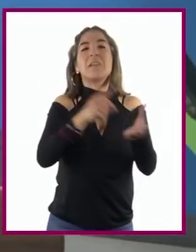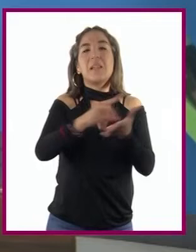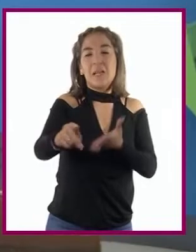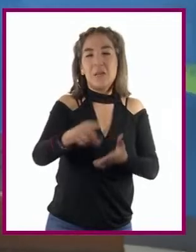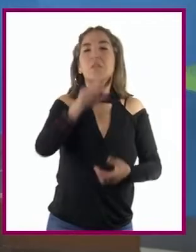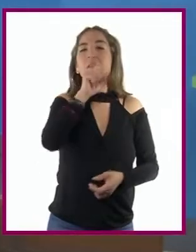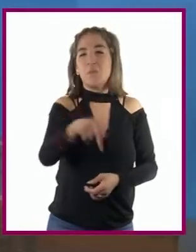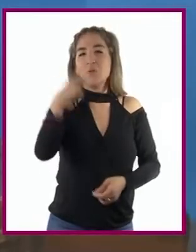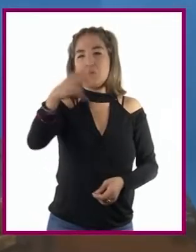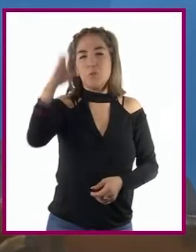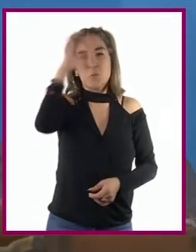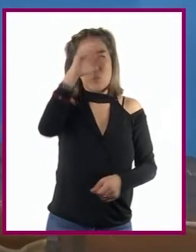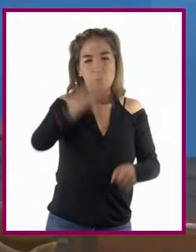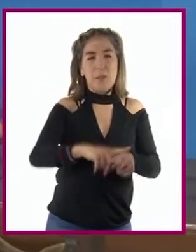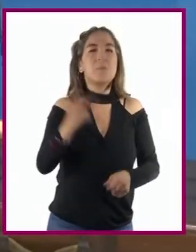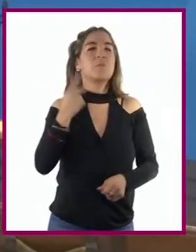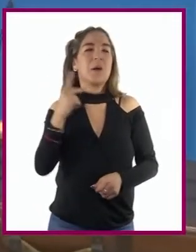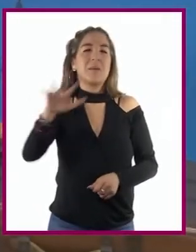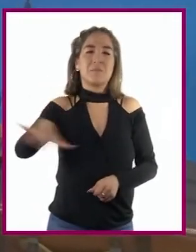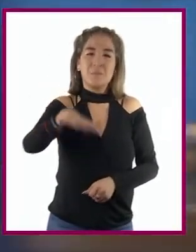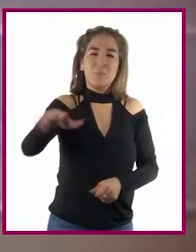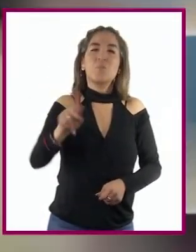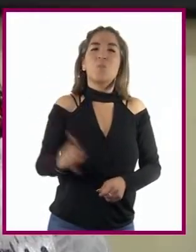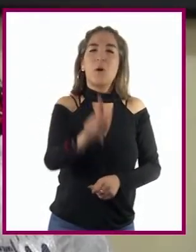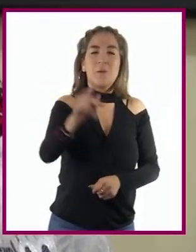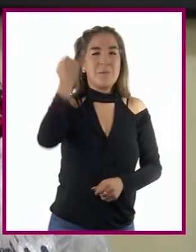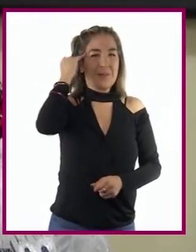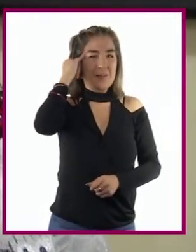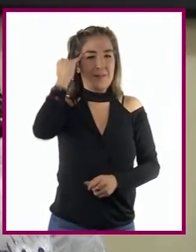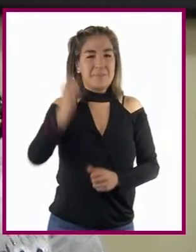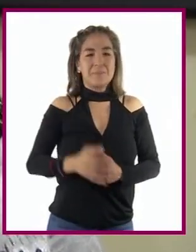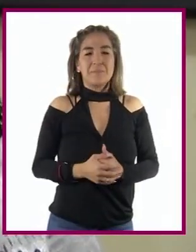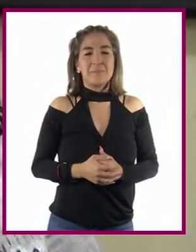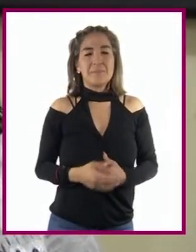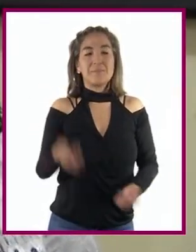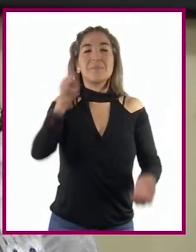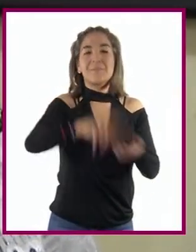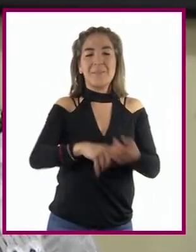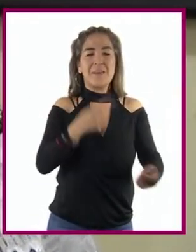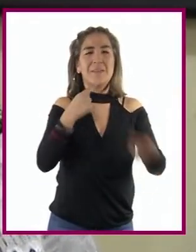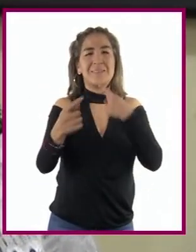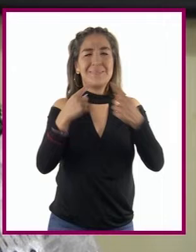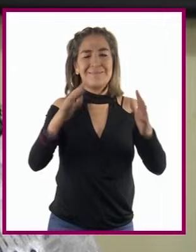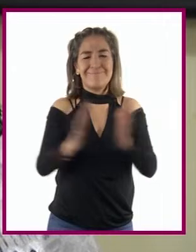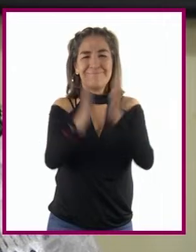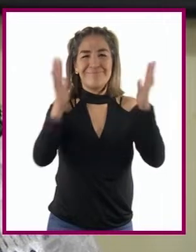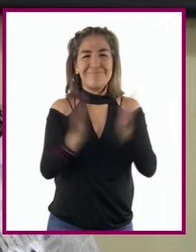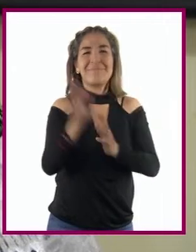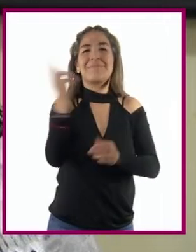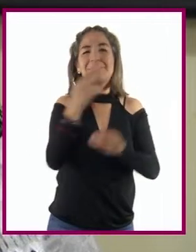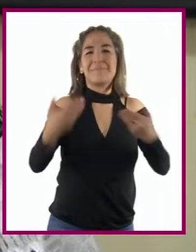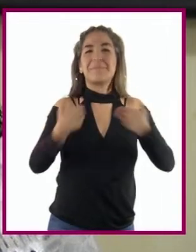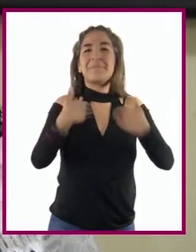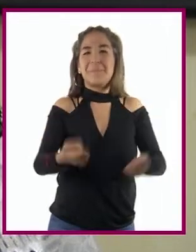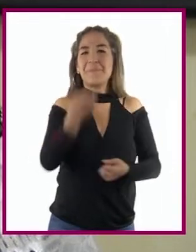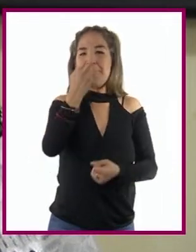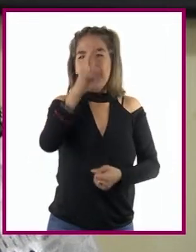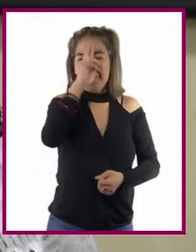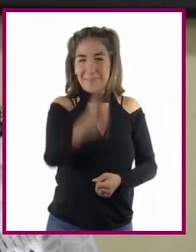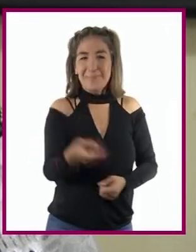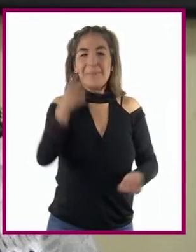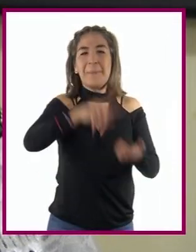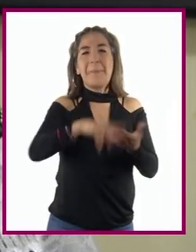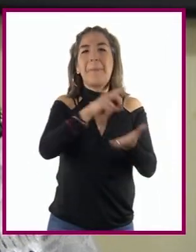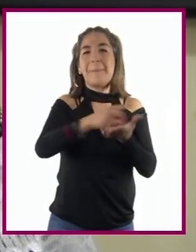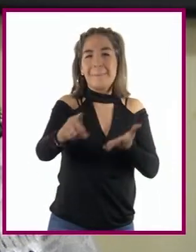y políticos de los pueblos indígenas. En una democracia es necesario que se atiendan y respeten los derechos